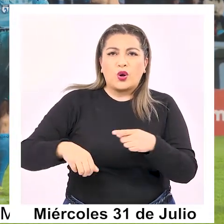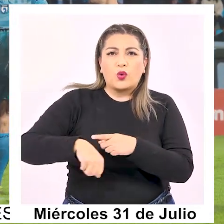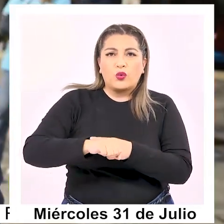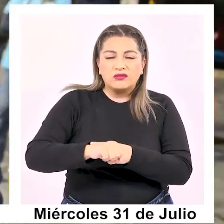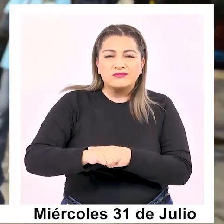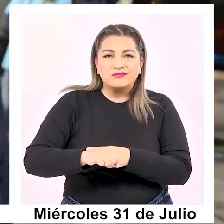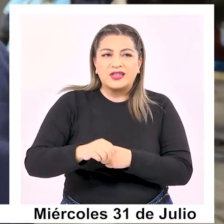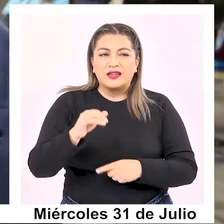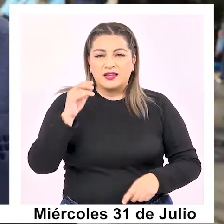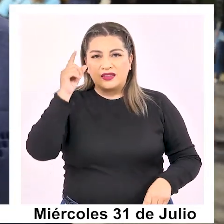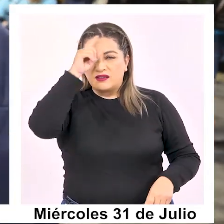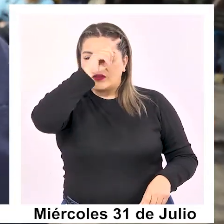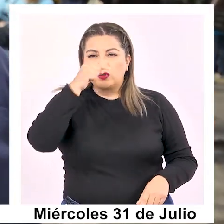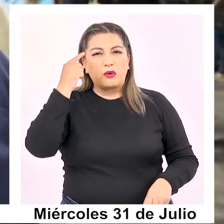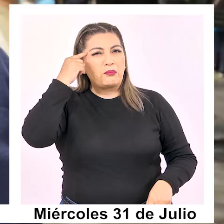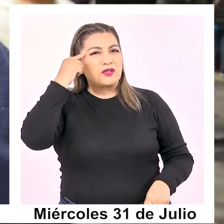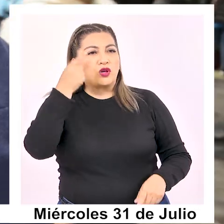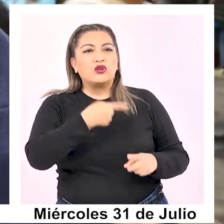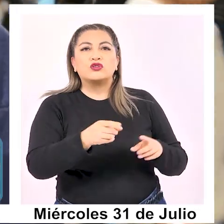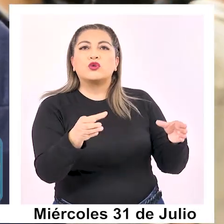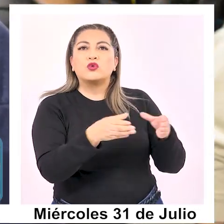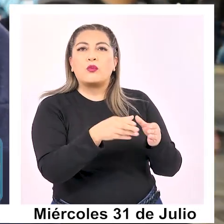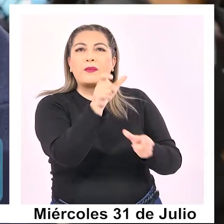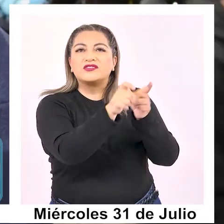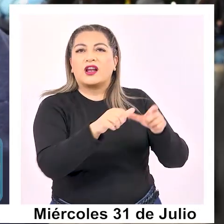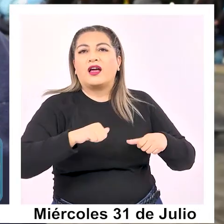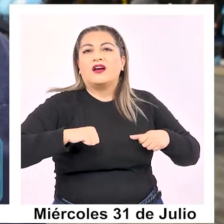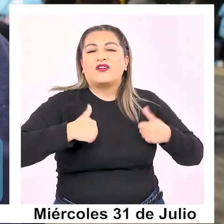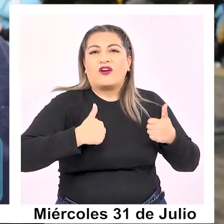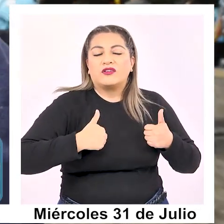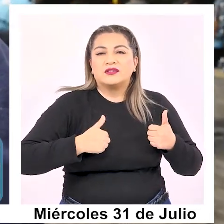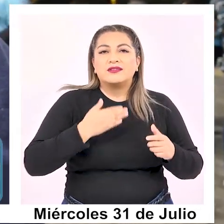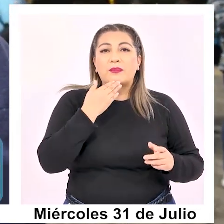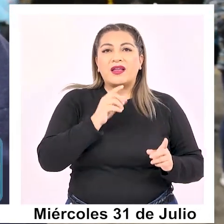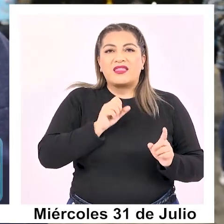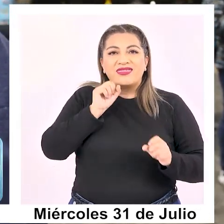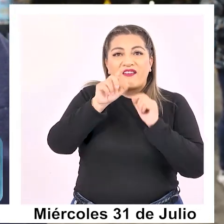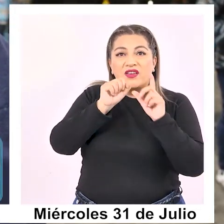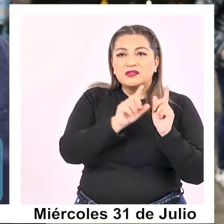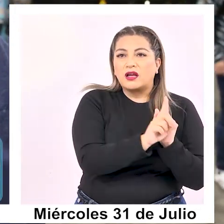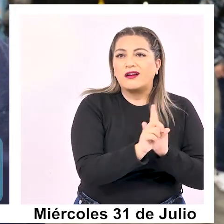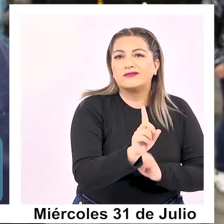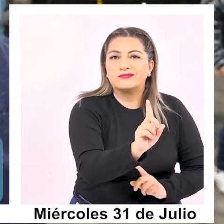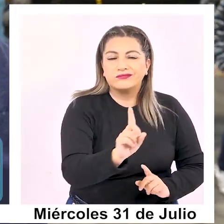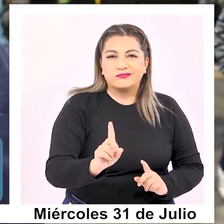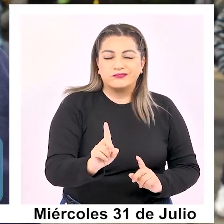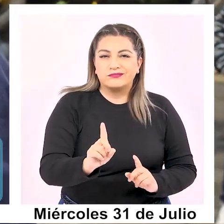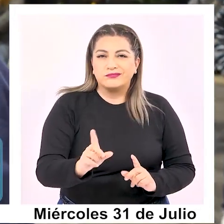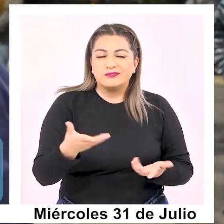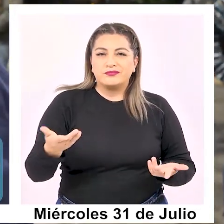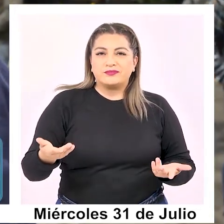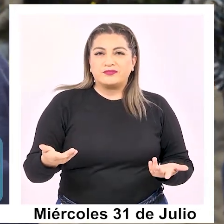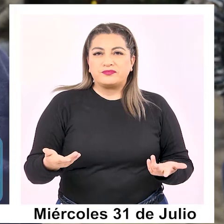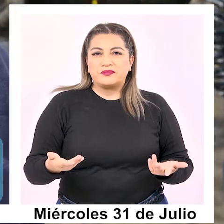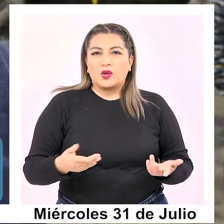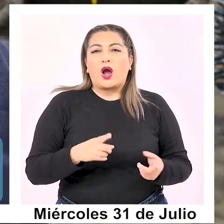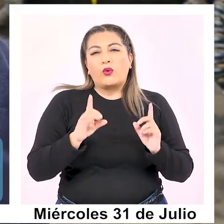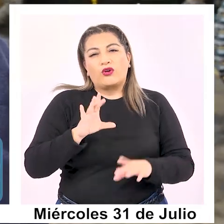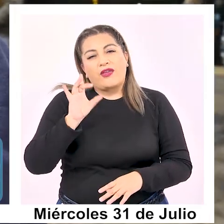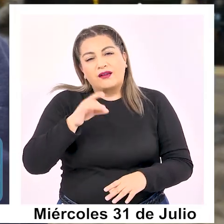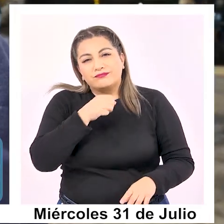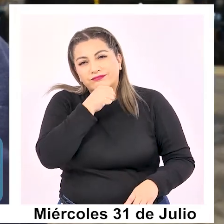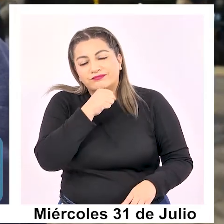pienso que el otro equipo era mucho más joven, defensa nuestra ya está como, tiene sus años y